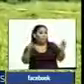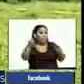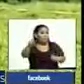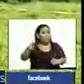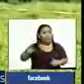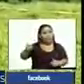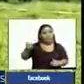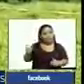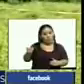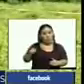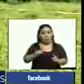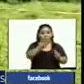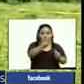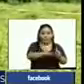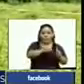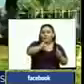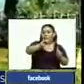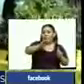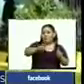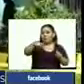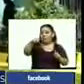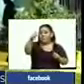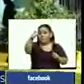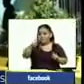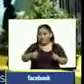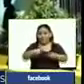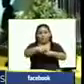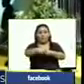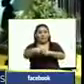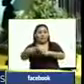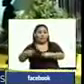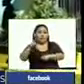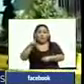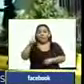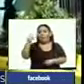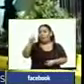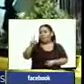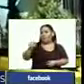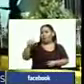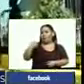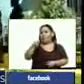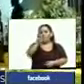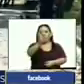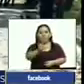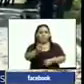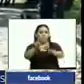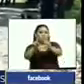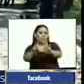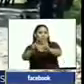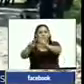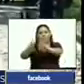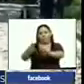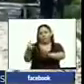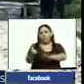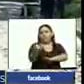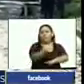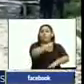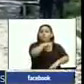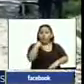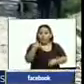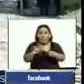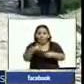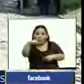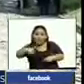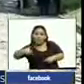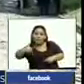pasado. Según el funcionario, solo en el mes de diciembre de 2018 ocurrieron 263 homicidios, mientras que este